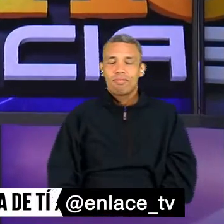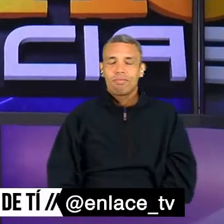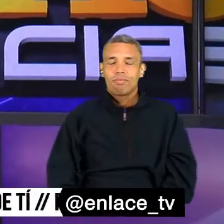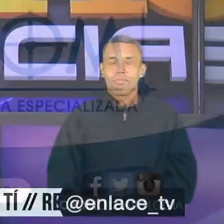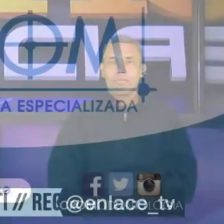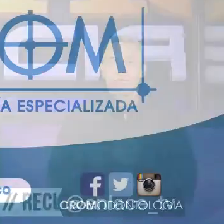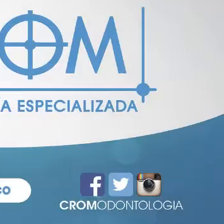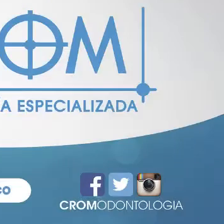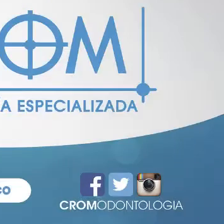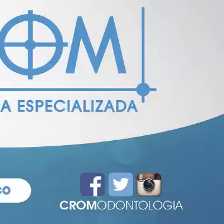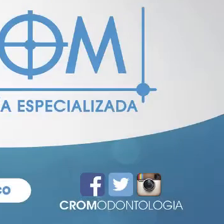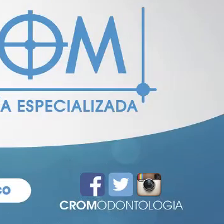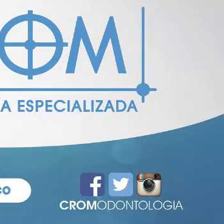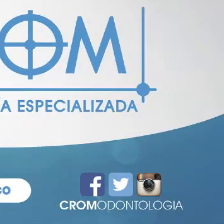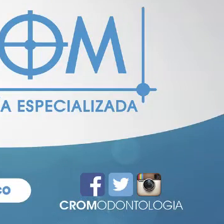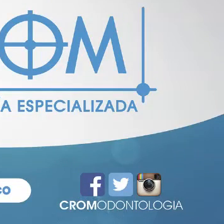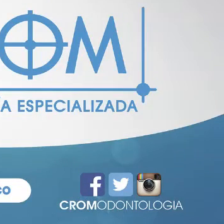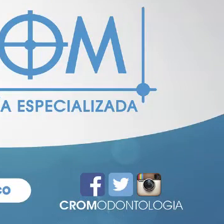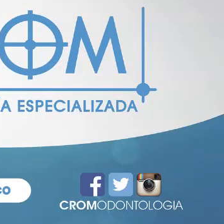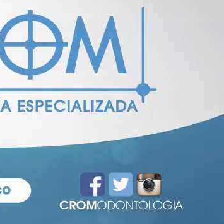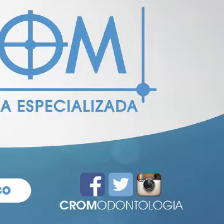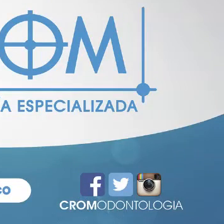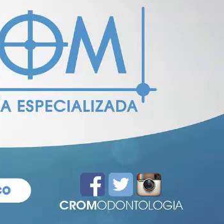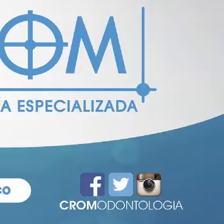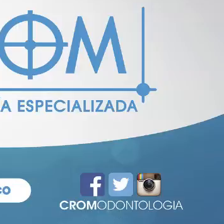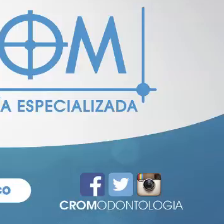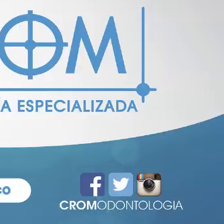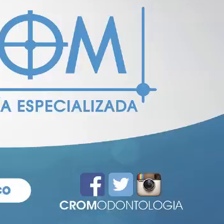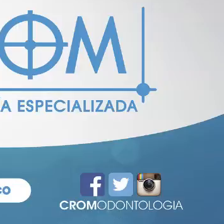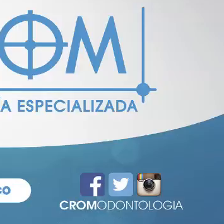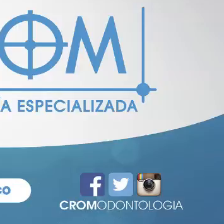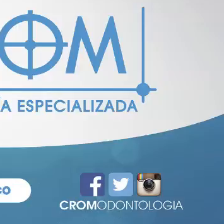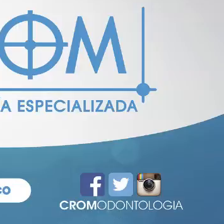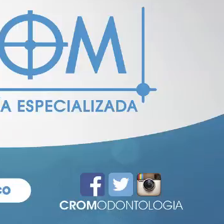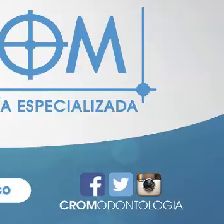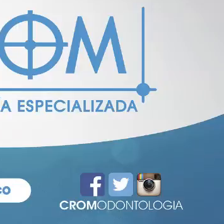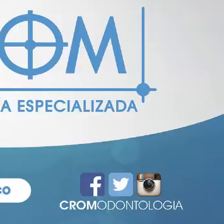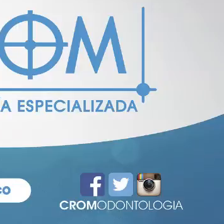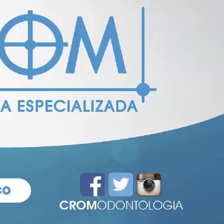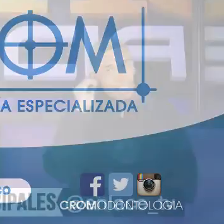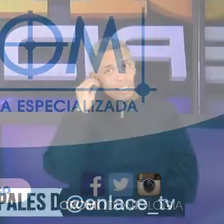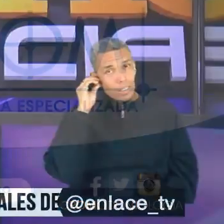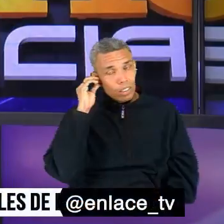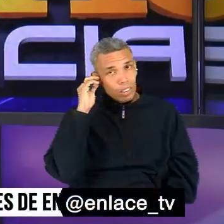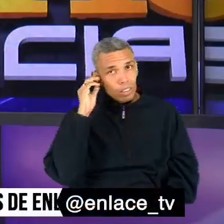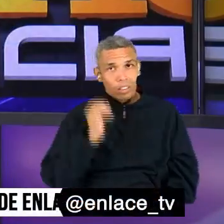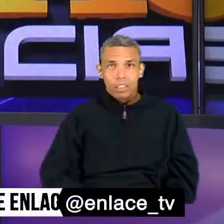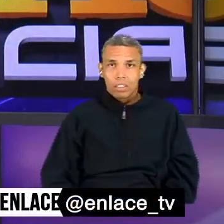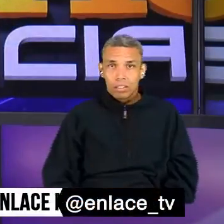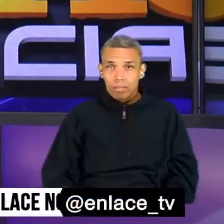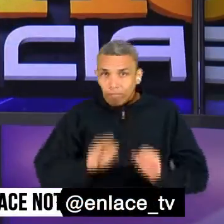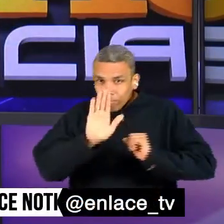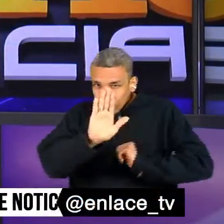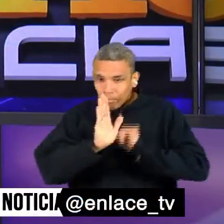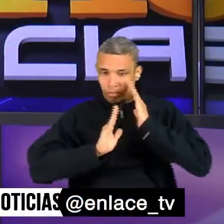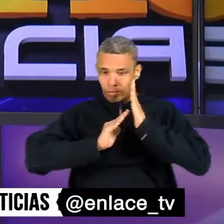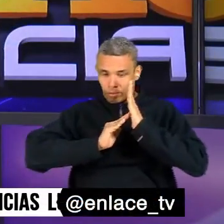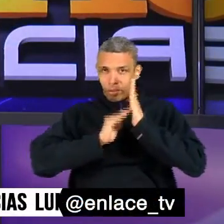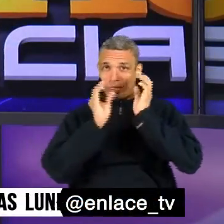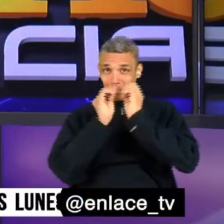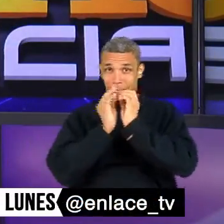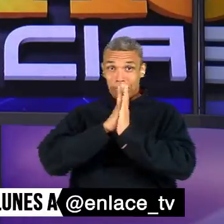mal tiempo, buena cara. Desde 1994, Chrome es la sonrisa de Barranca Bermeja. Hacemos una pausa y ya regresamos con